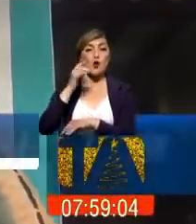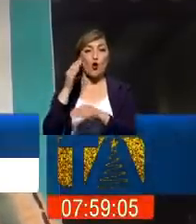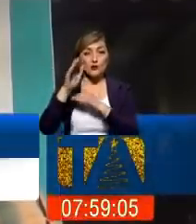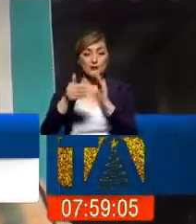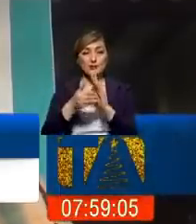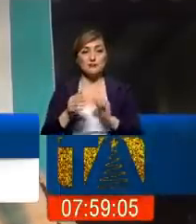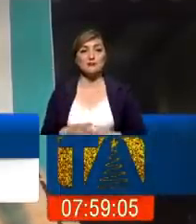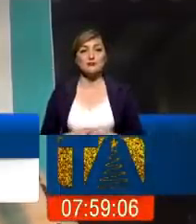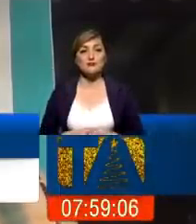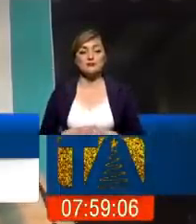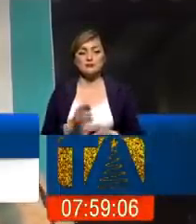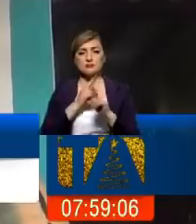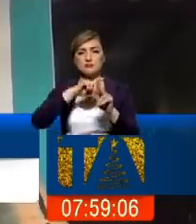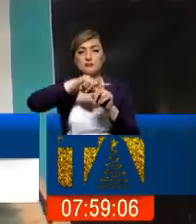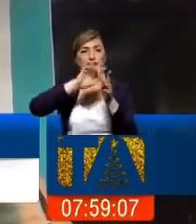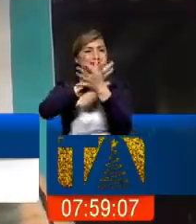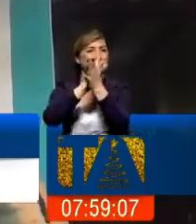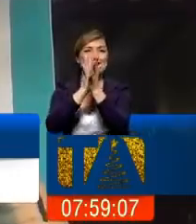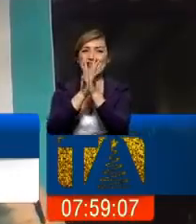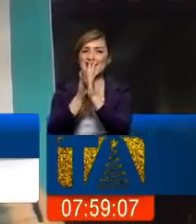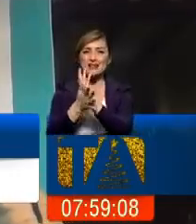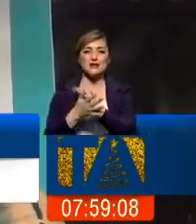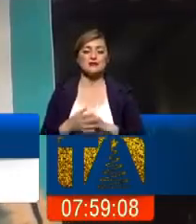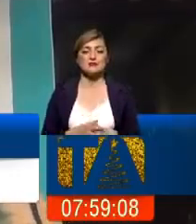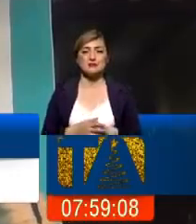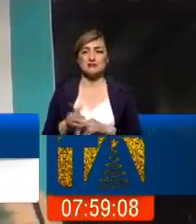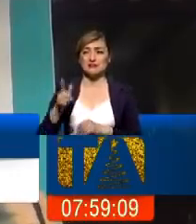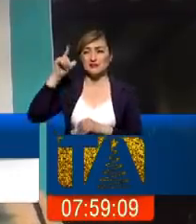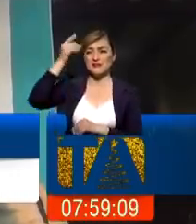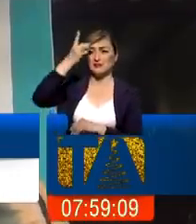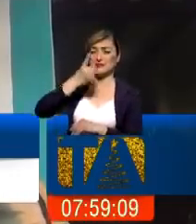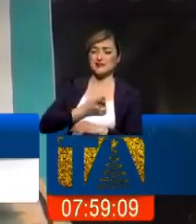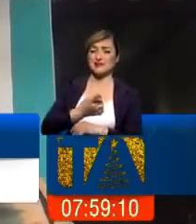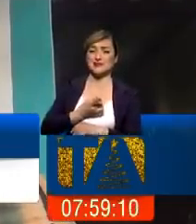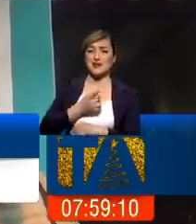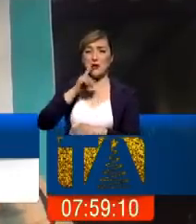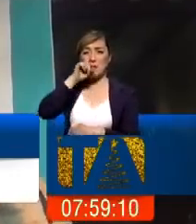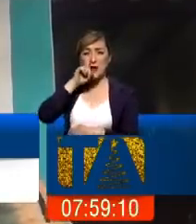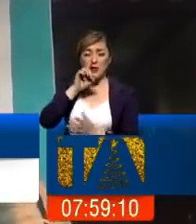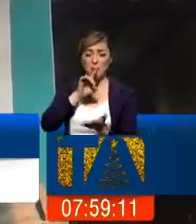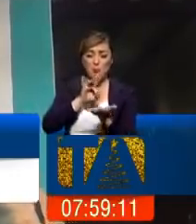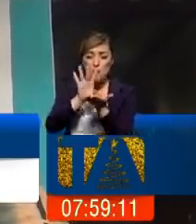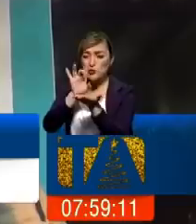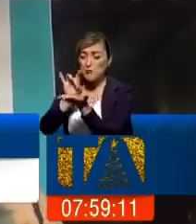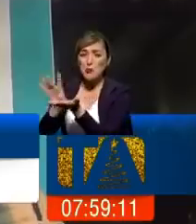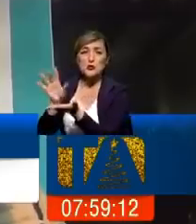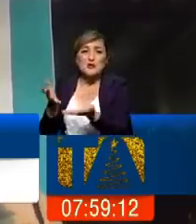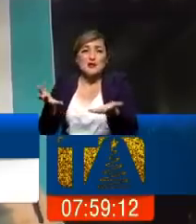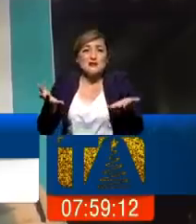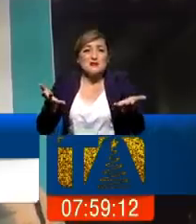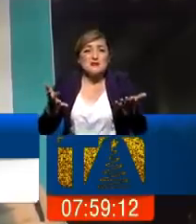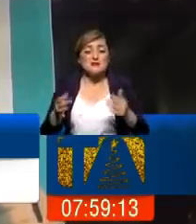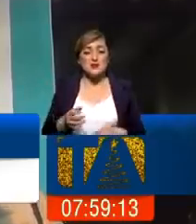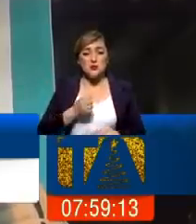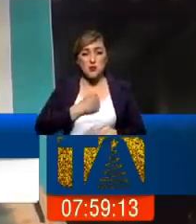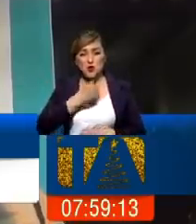pruebas. Nadie dio resultados positivos. Con estas decisiones tendremos que nuevamente despedir a nuestros trabajadores. Entonces, no es solamente